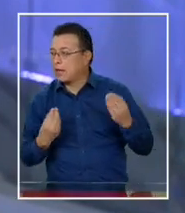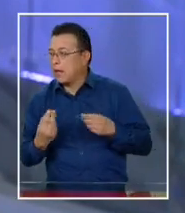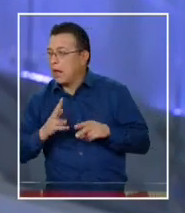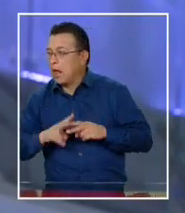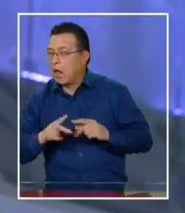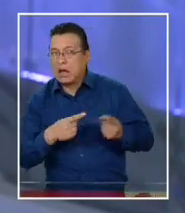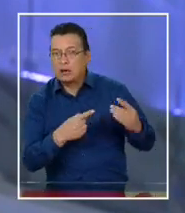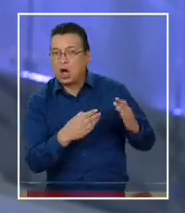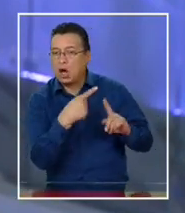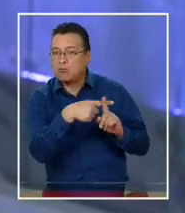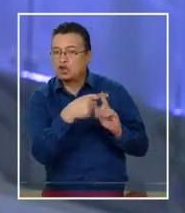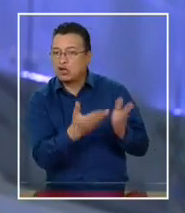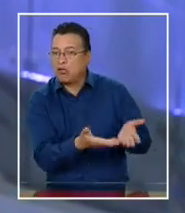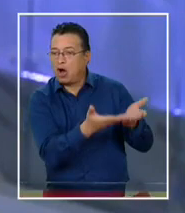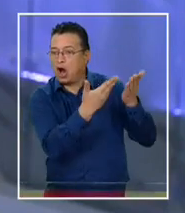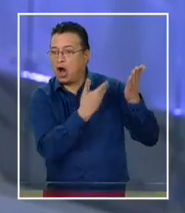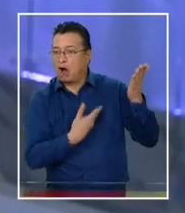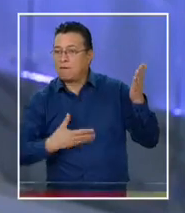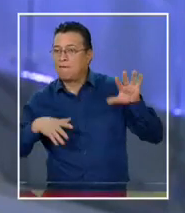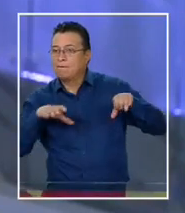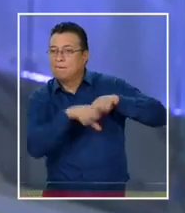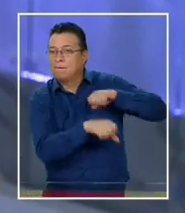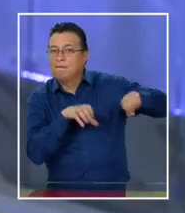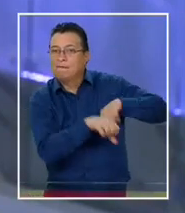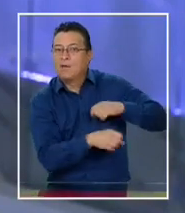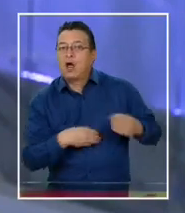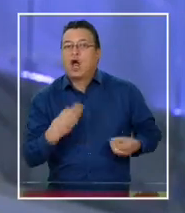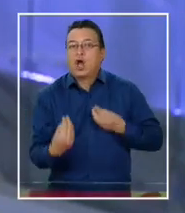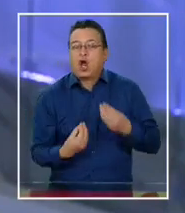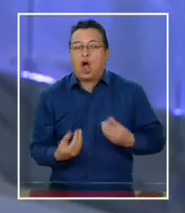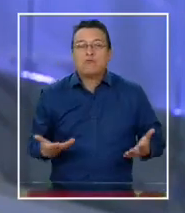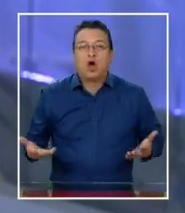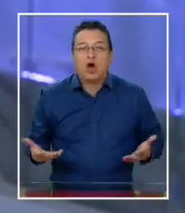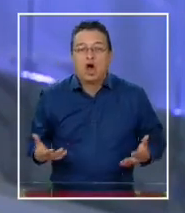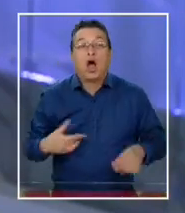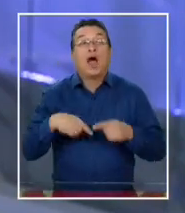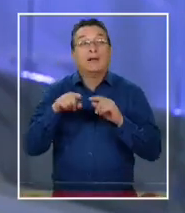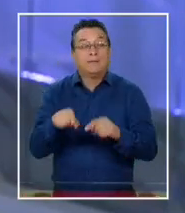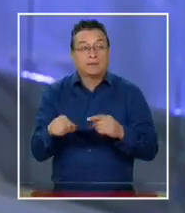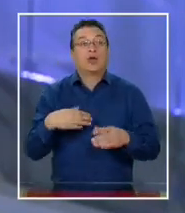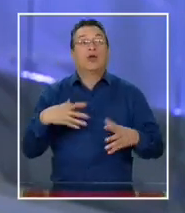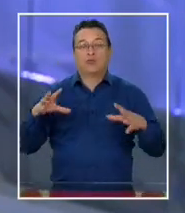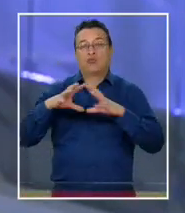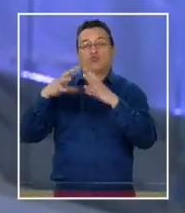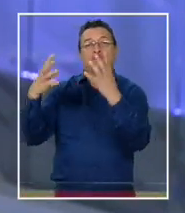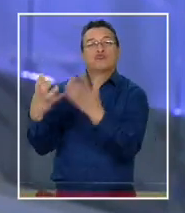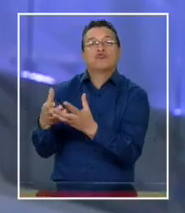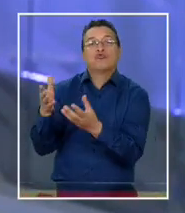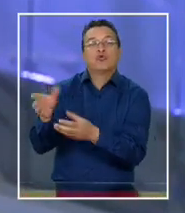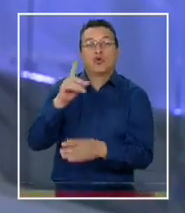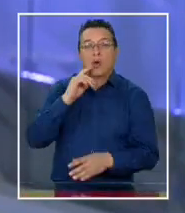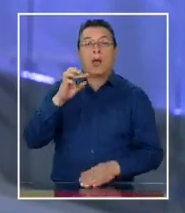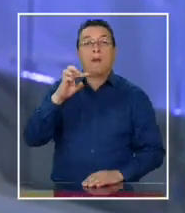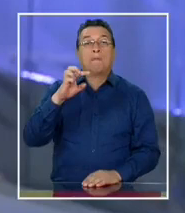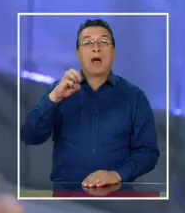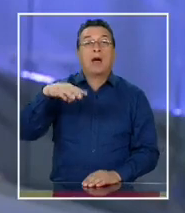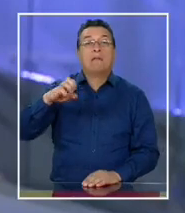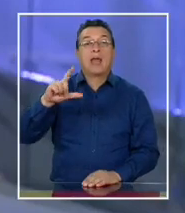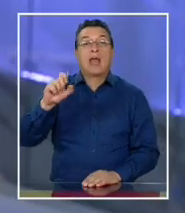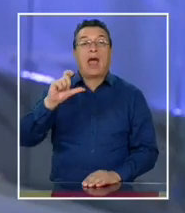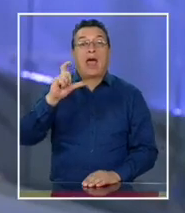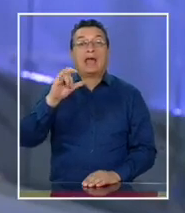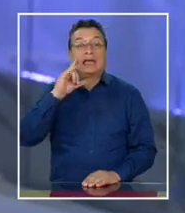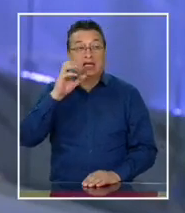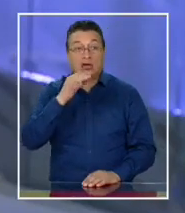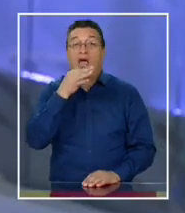lecturas y pasó en varios al mismo tiempo de de sectores distinto pasó por ejemplo en el mundo del entorno de Pamela Giles que había